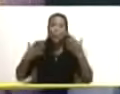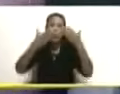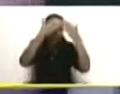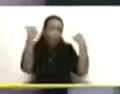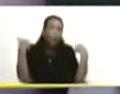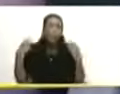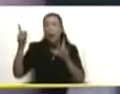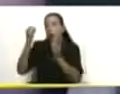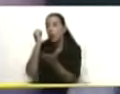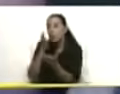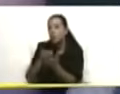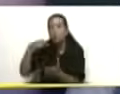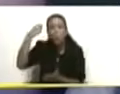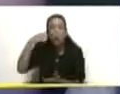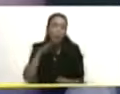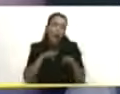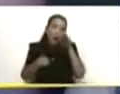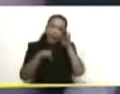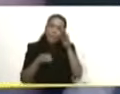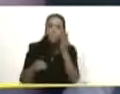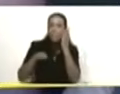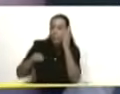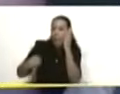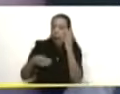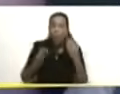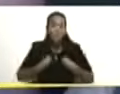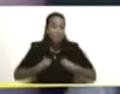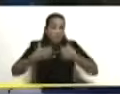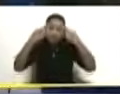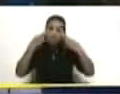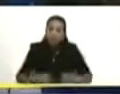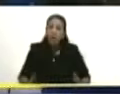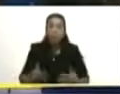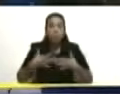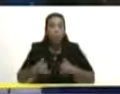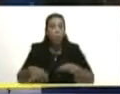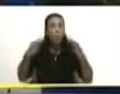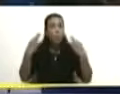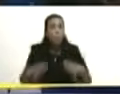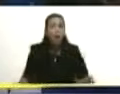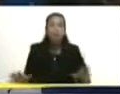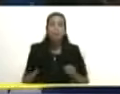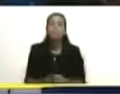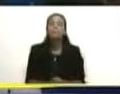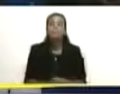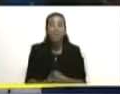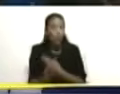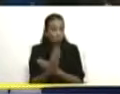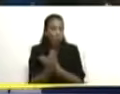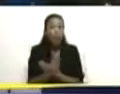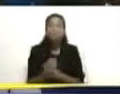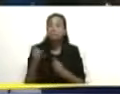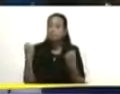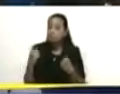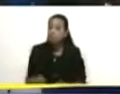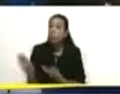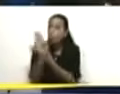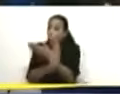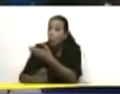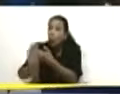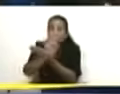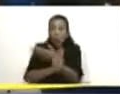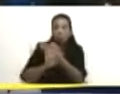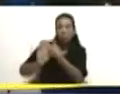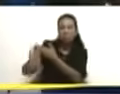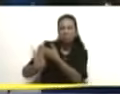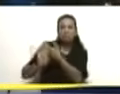con el cineclub, con el rapeo, con el arte. Vida sana, vida sana, vida sana. Y cuidarse de todas las